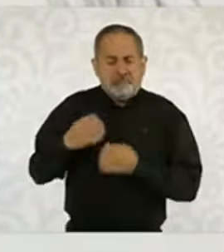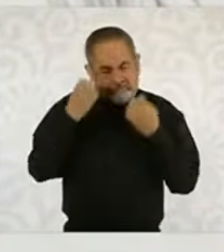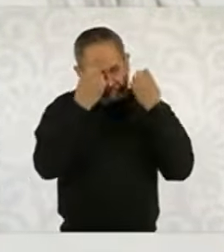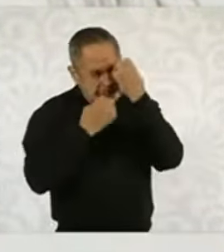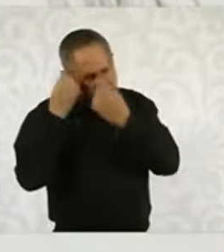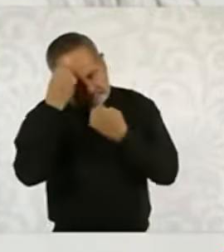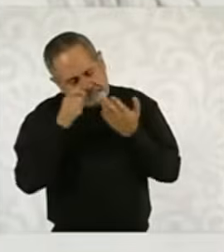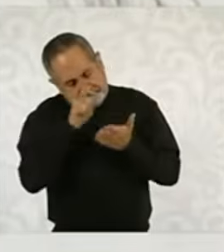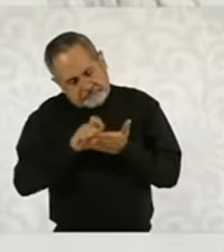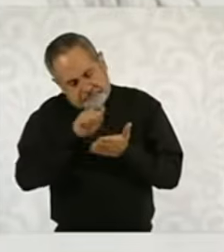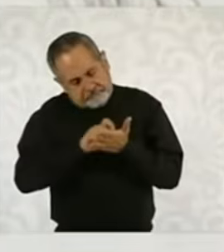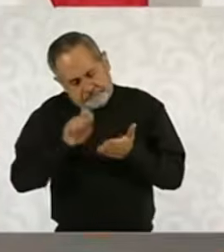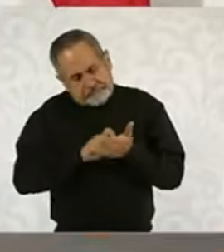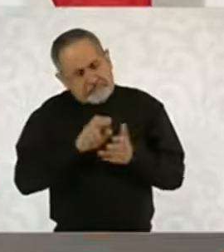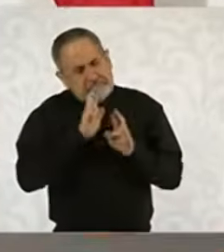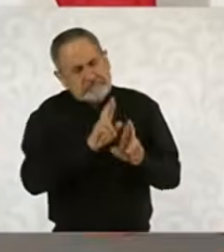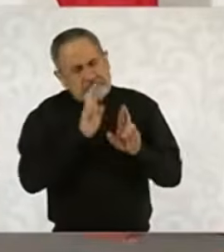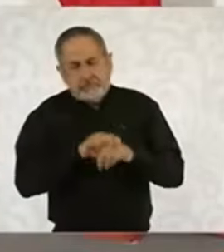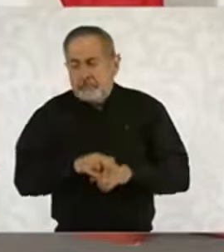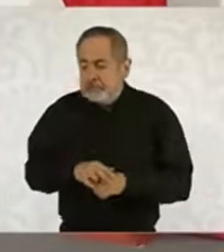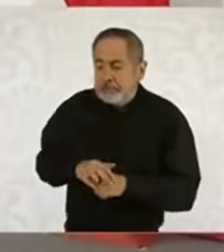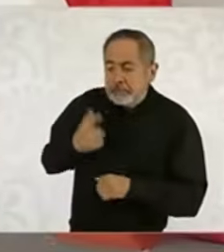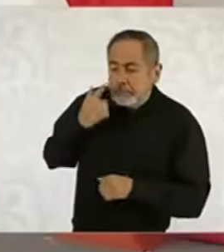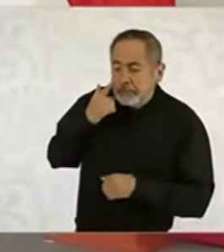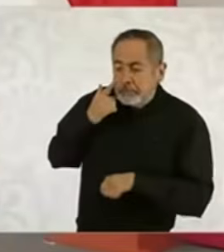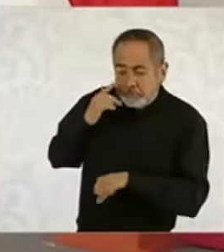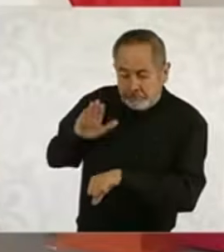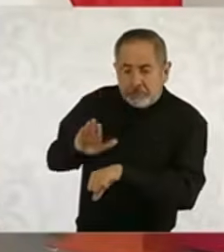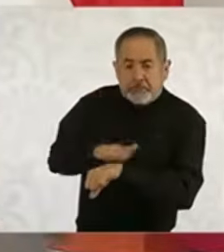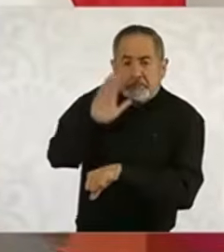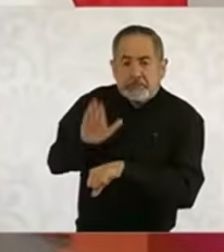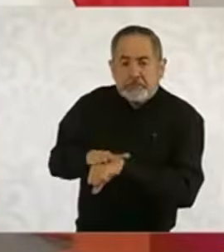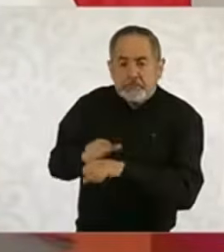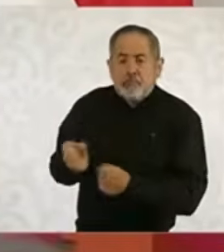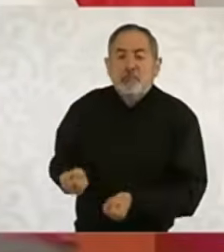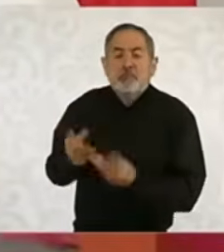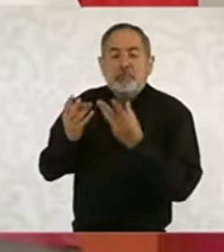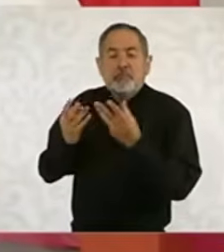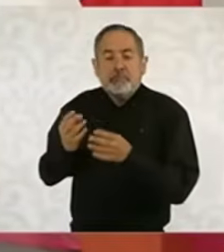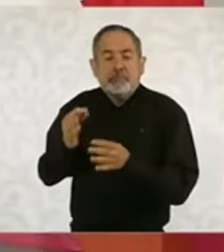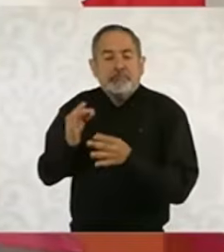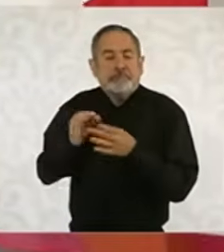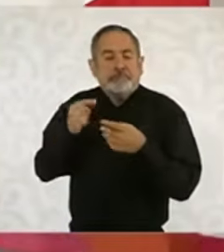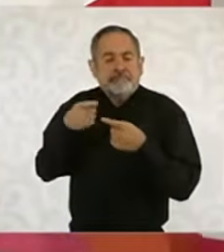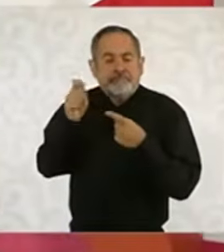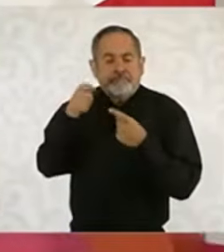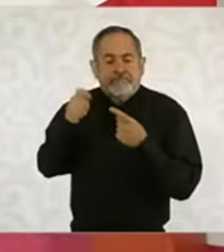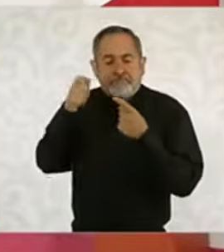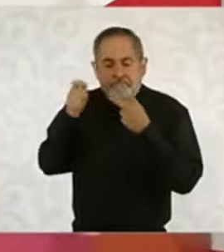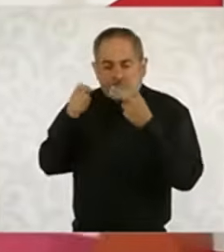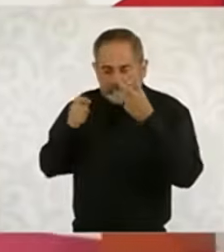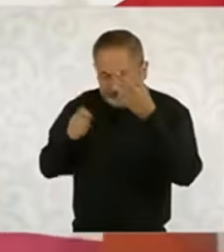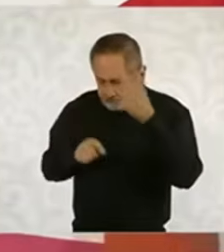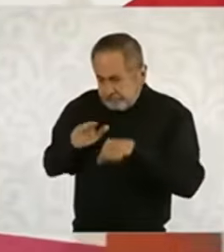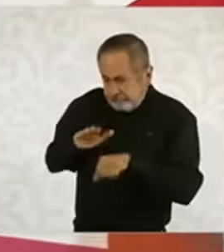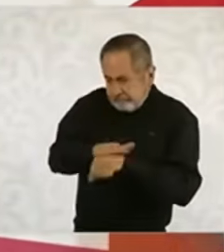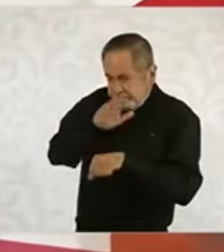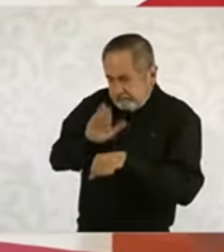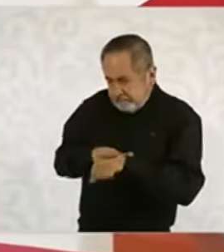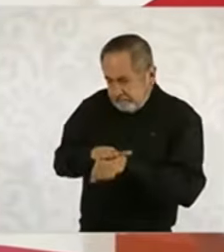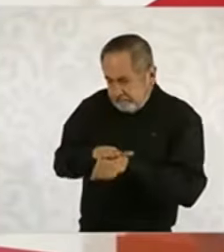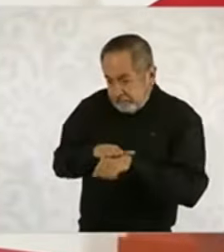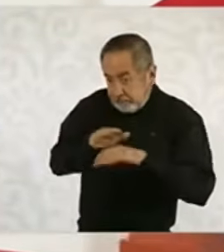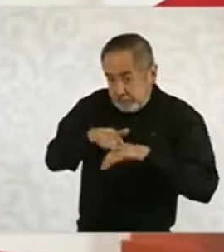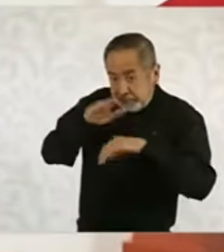examen, y a partir de su calificación en el examen o del número de aciertos que tenían en el examen